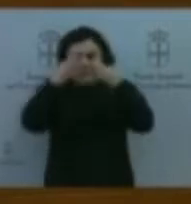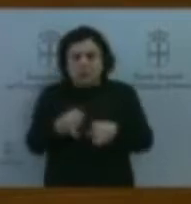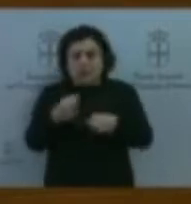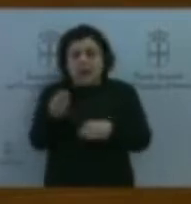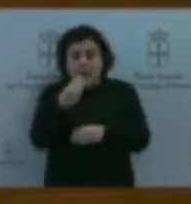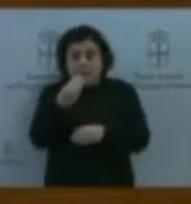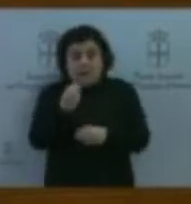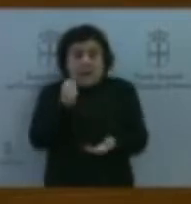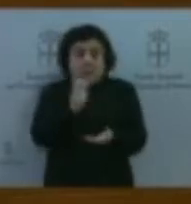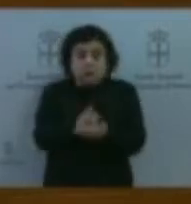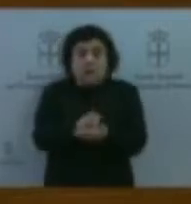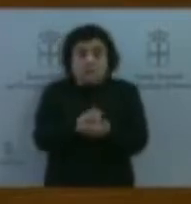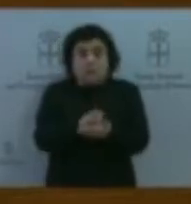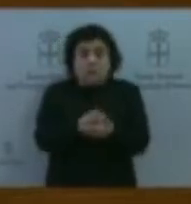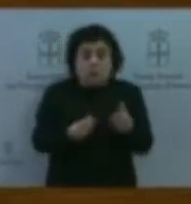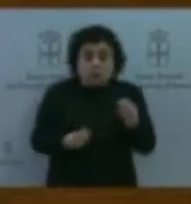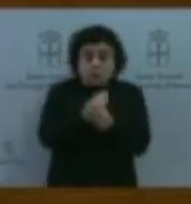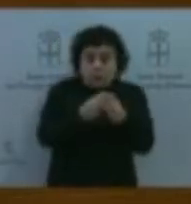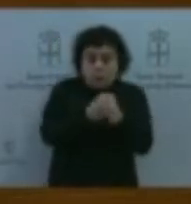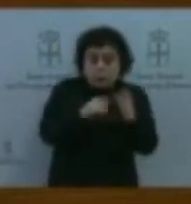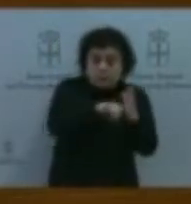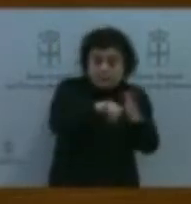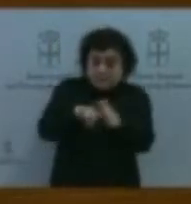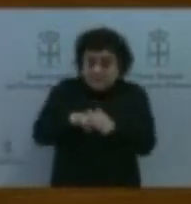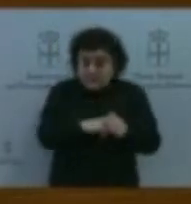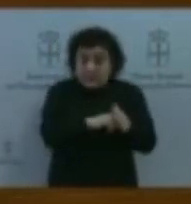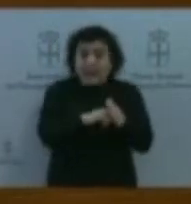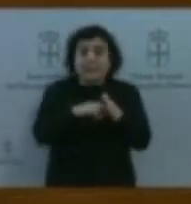de venta y distribución, valorizar los productos locales,